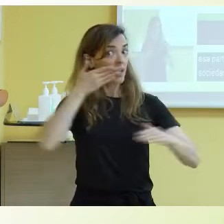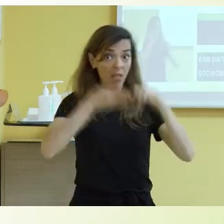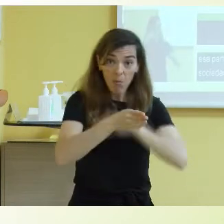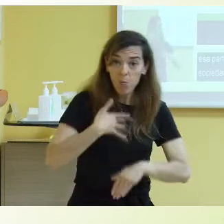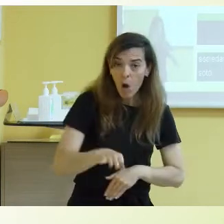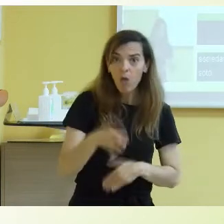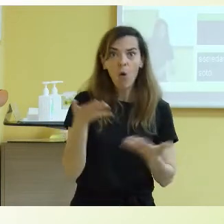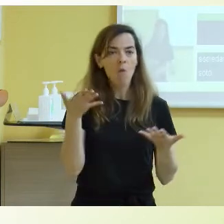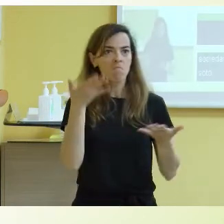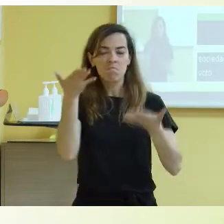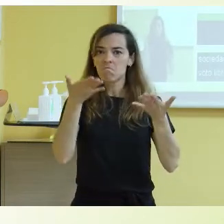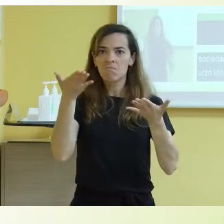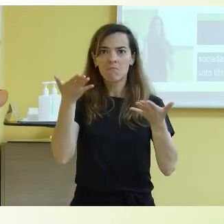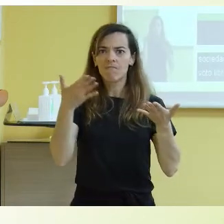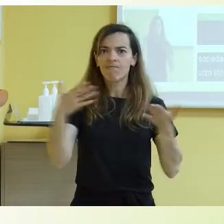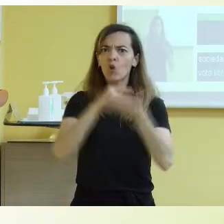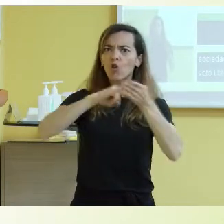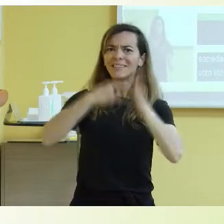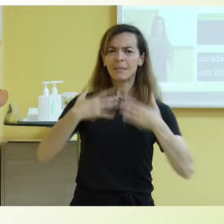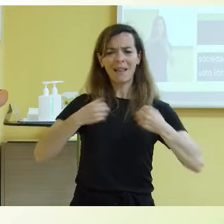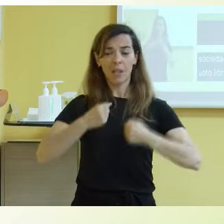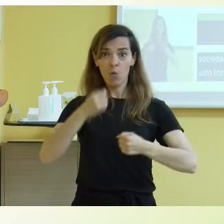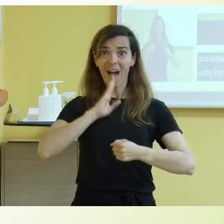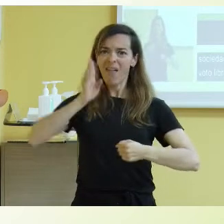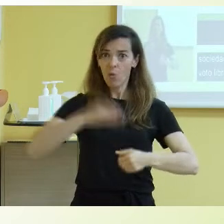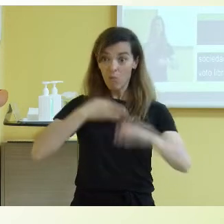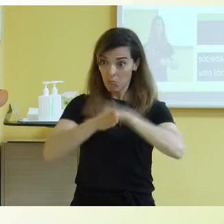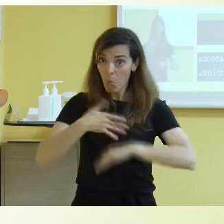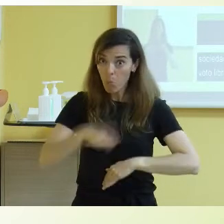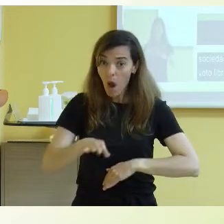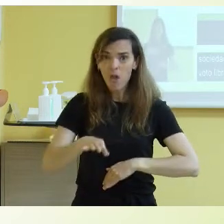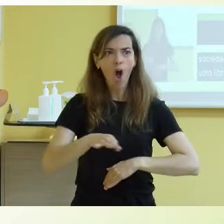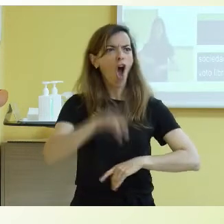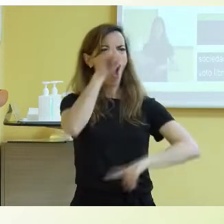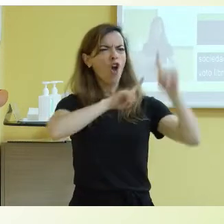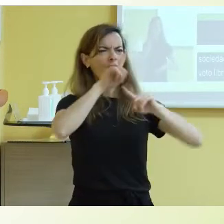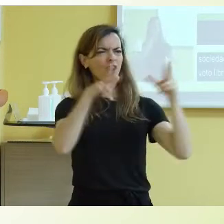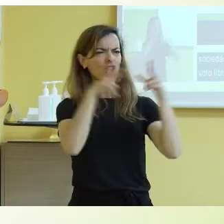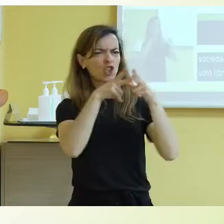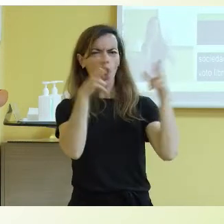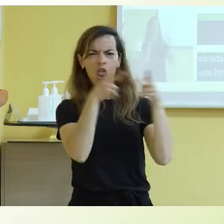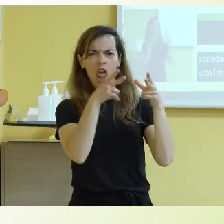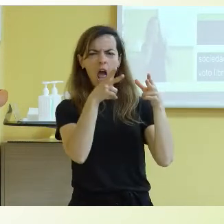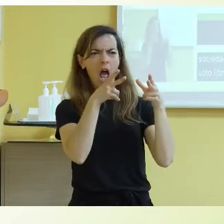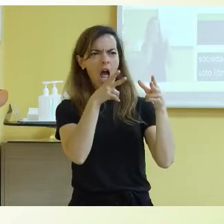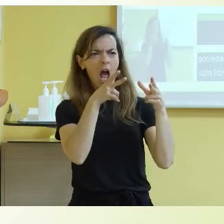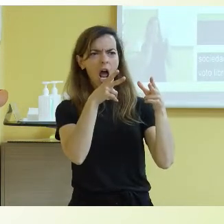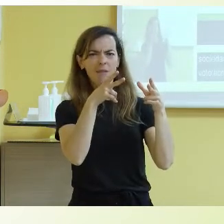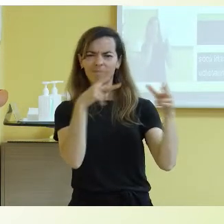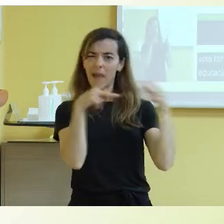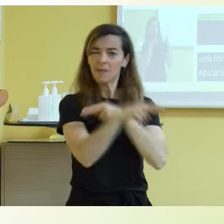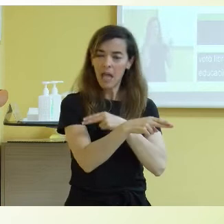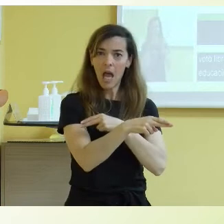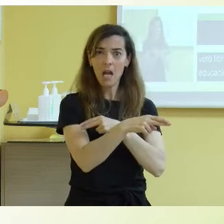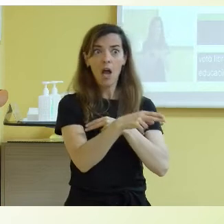tener un acceso a todo el sistema de salud adecuado, a no entrar en conflictos sociales con otras circunstancias porque no puedo